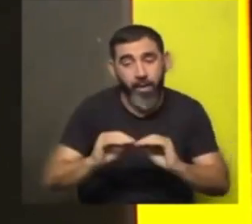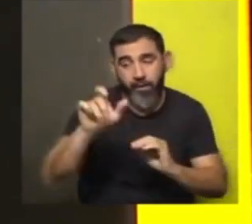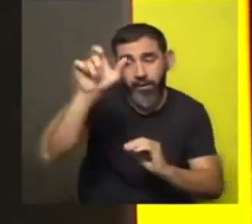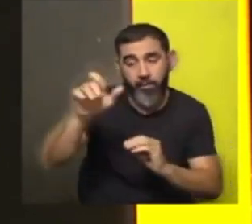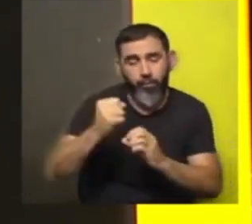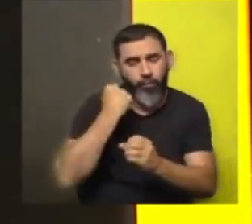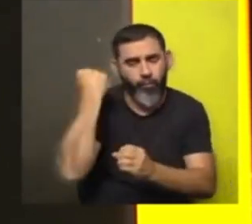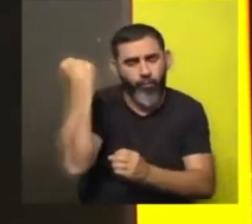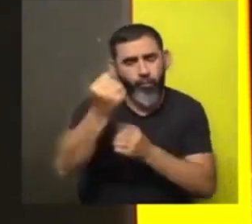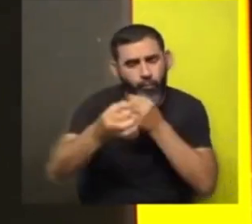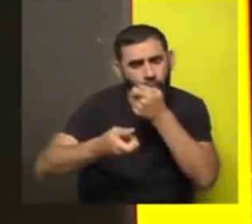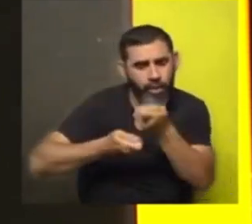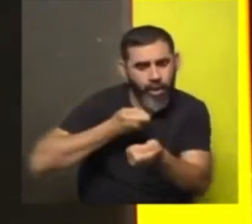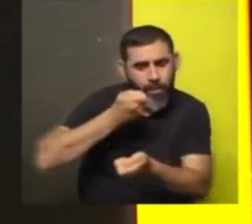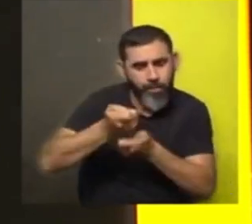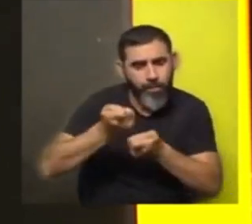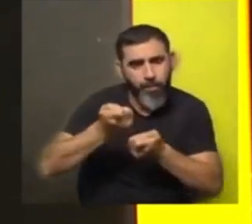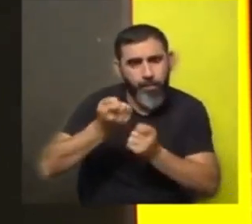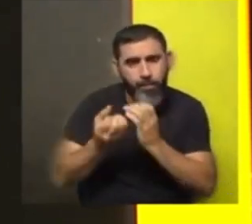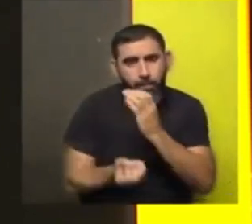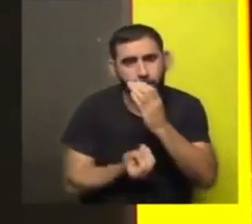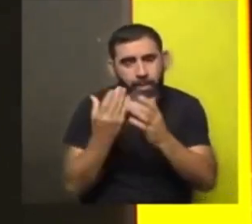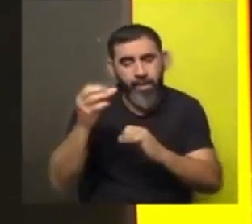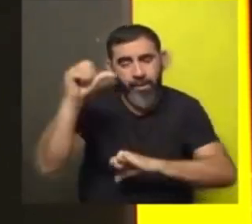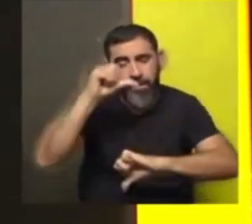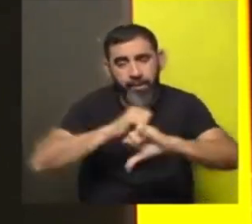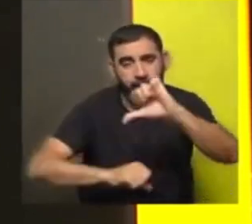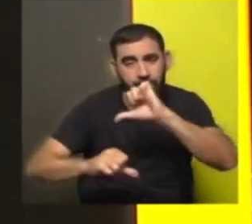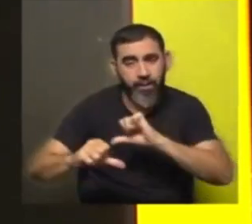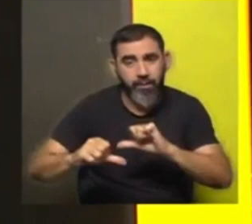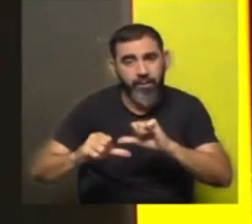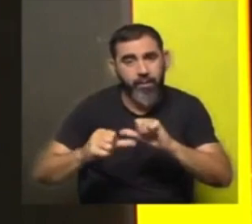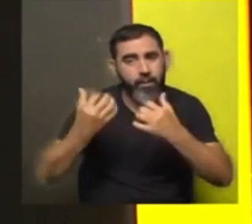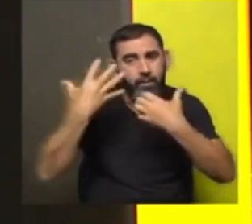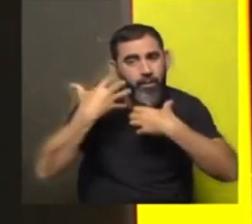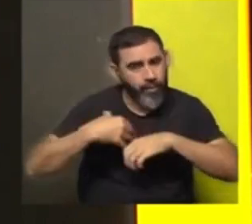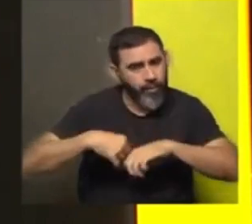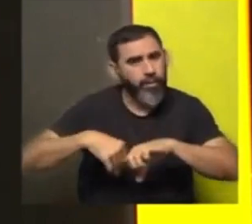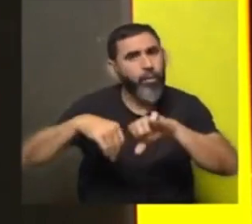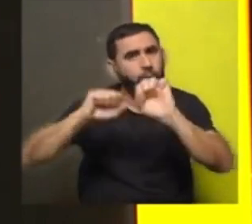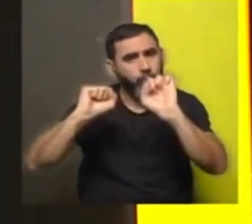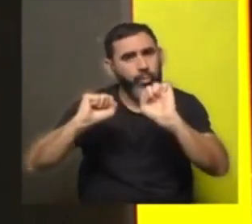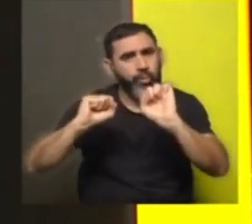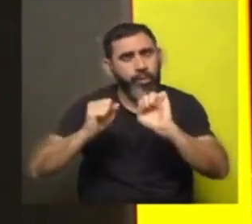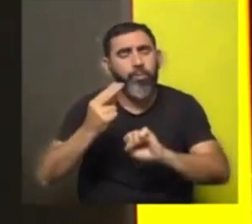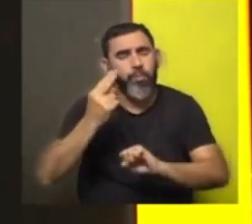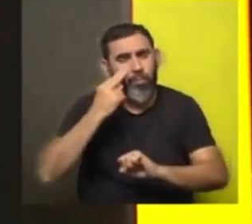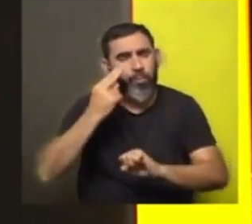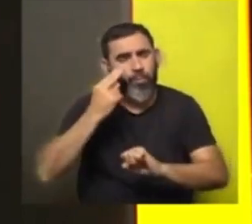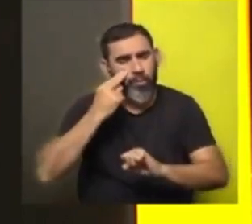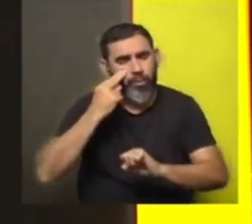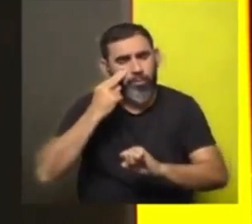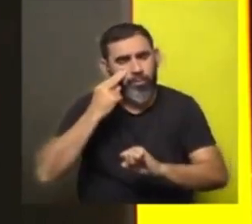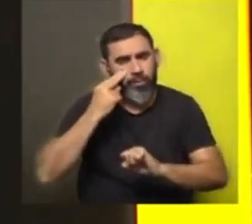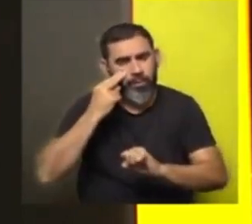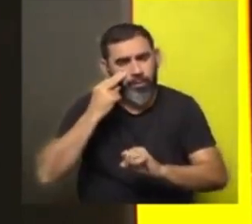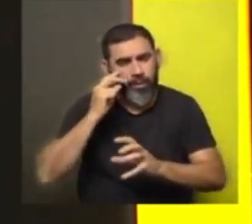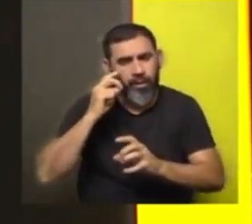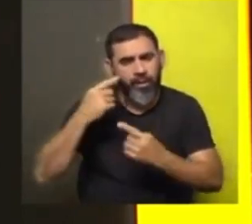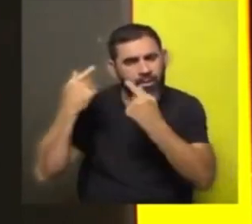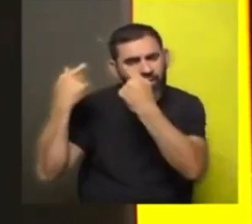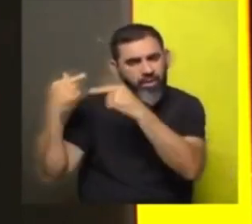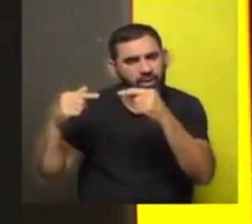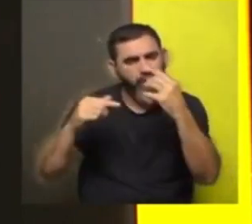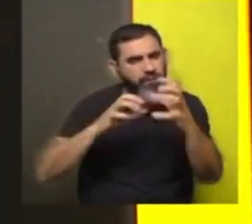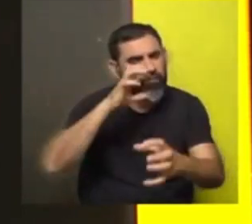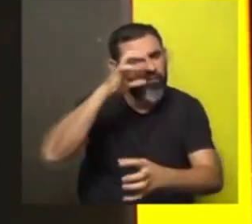a la química moderna, de una manera descubrió que tenía problemas para percibir, que percibía de forma